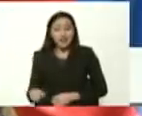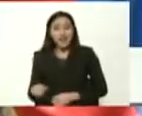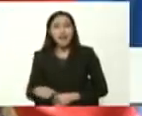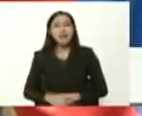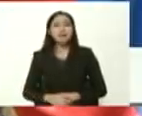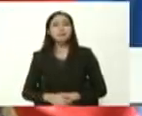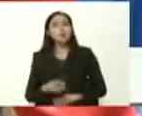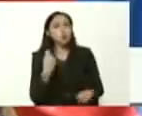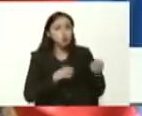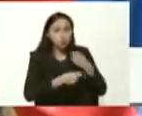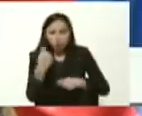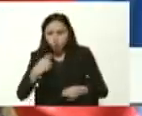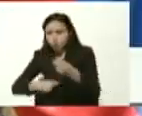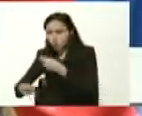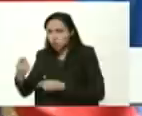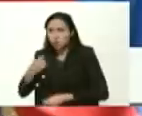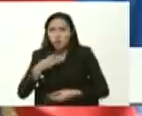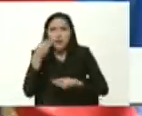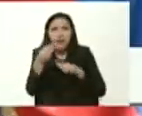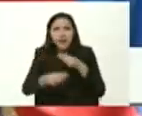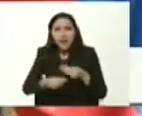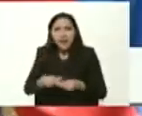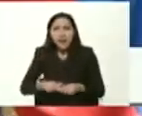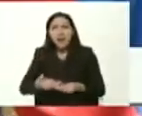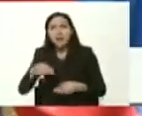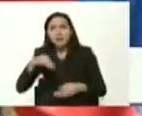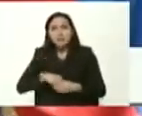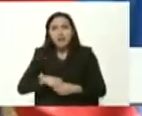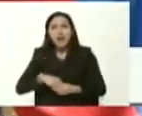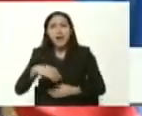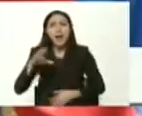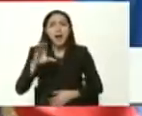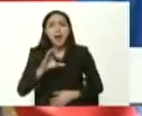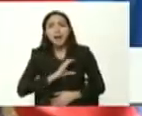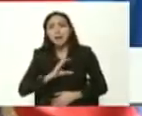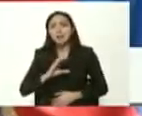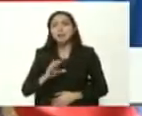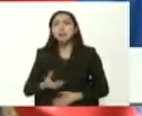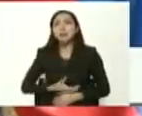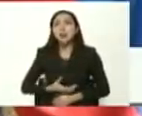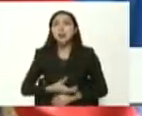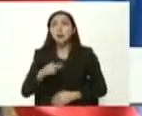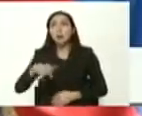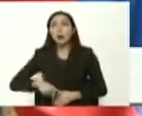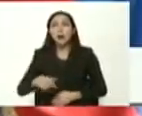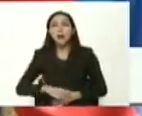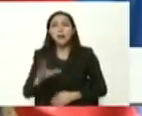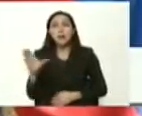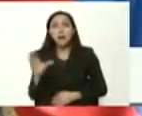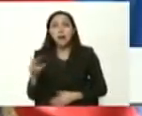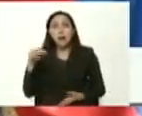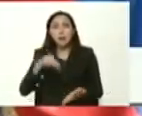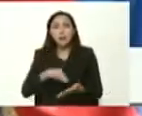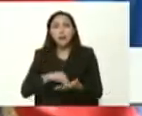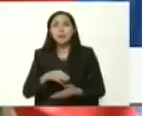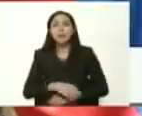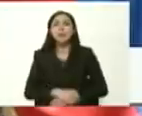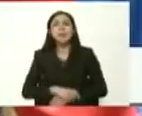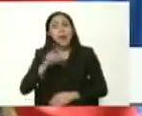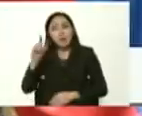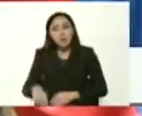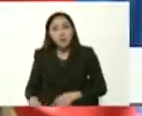bodegón restaurante en el municipio Chacao del estado Miranda, llamado La Esquinita